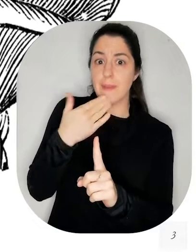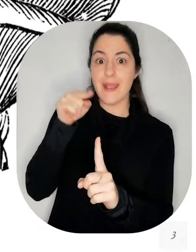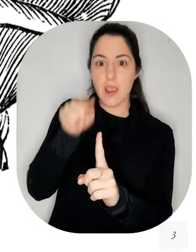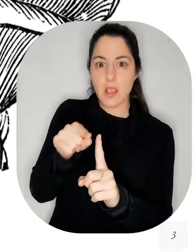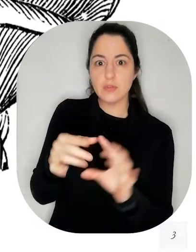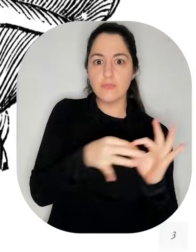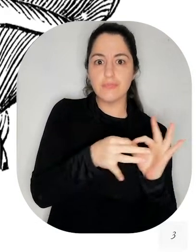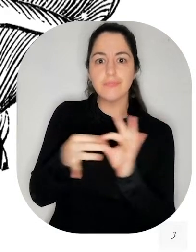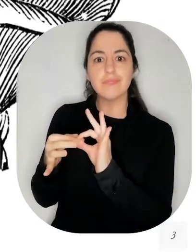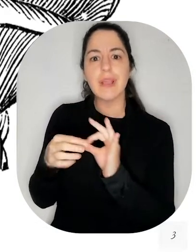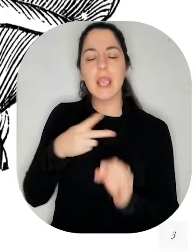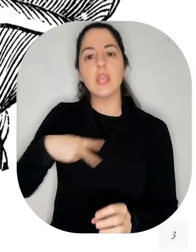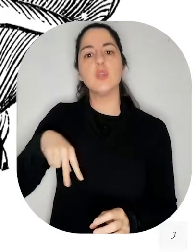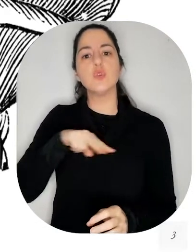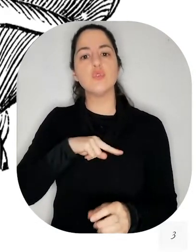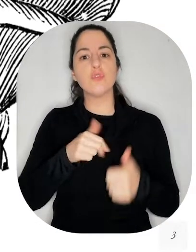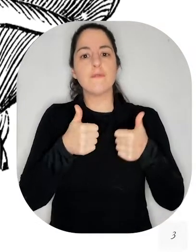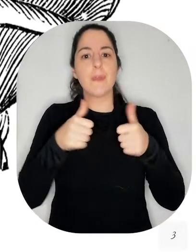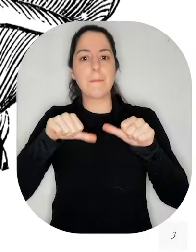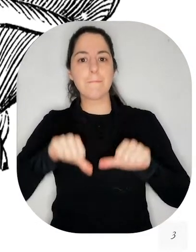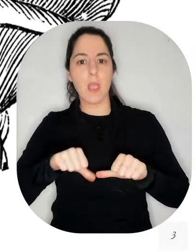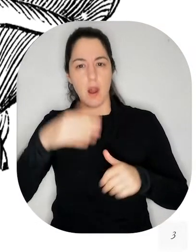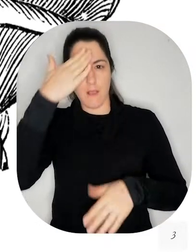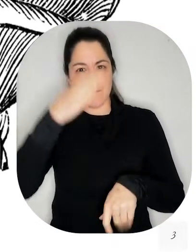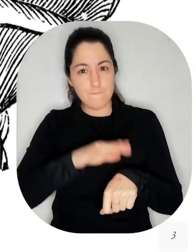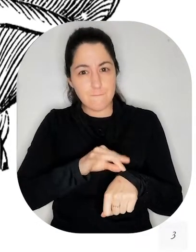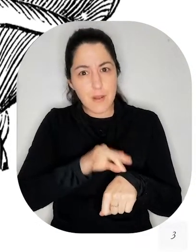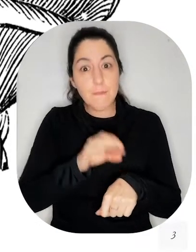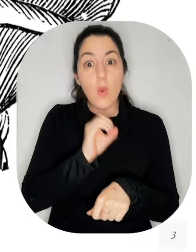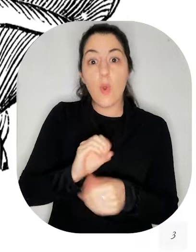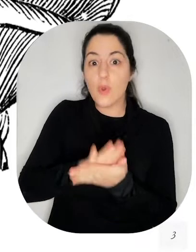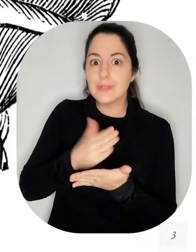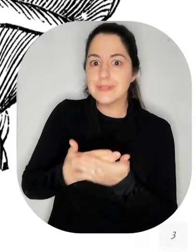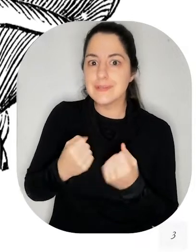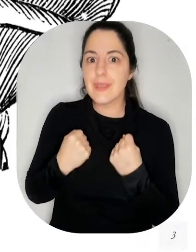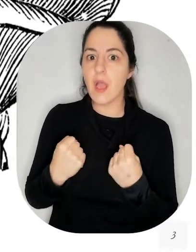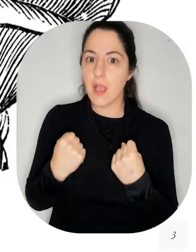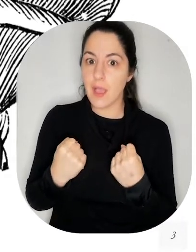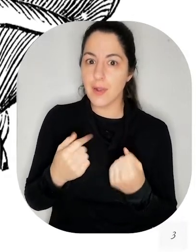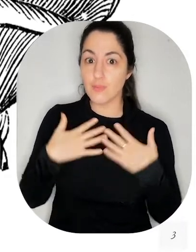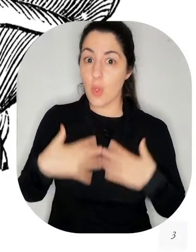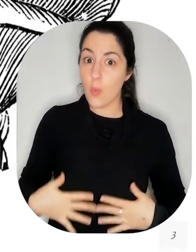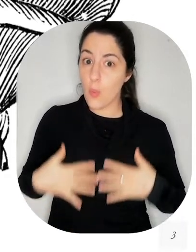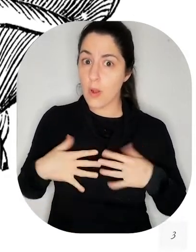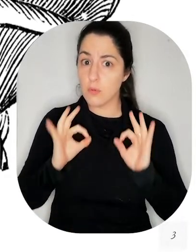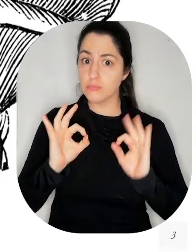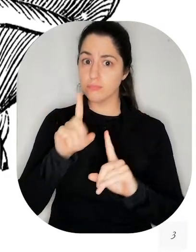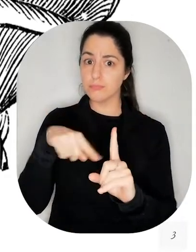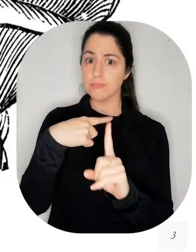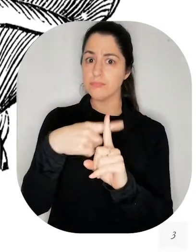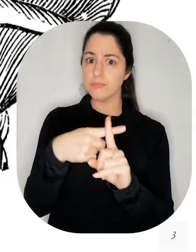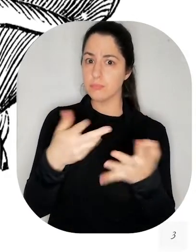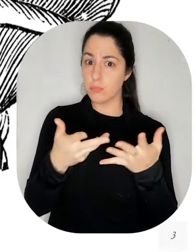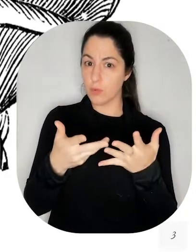y vida cotidiana que influyen muchísimo en que desarrollemos o no ciertas enfermedades, en que logremos mantener nuestra salud,